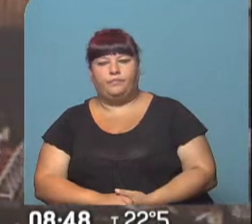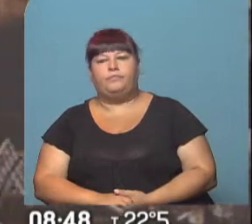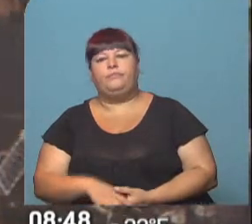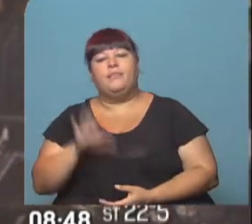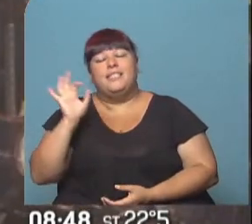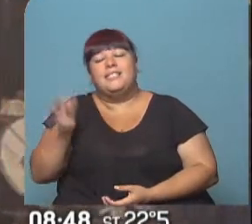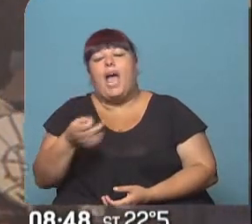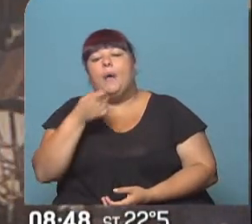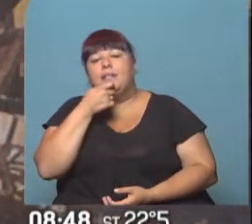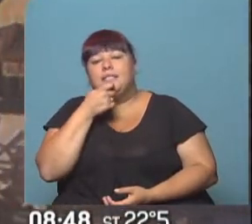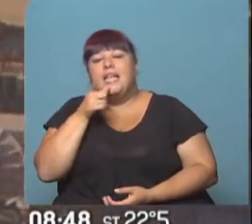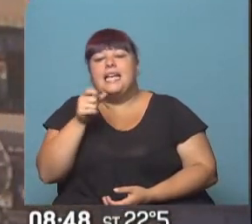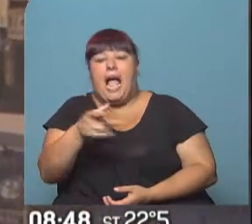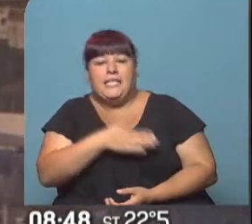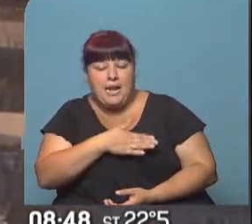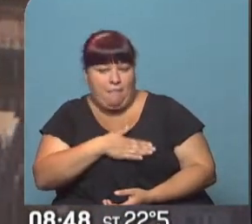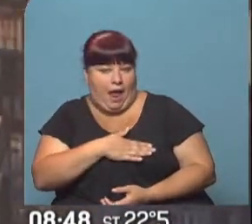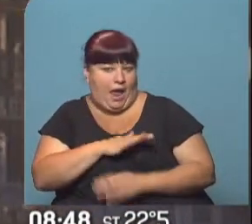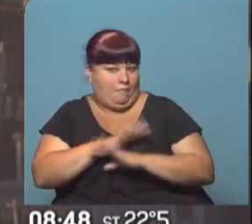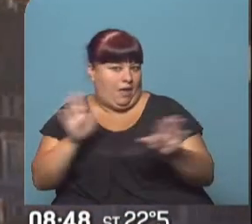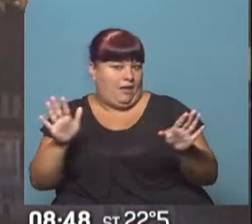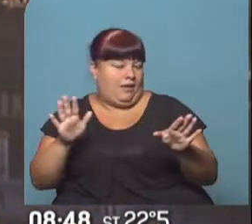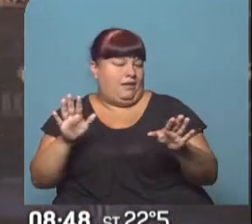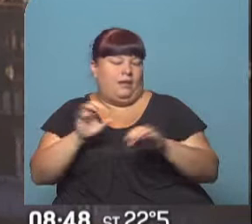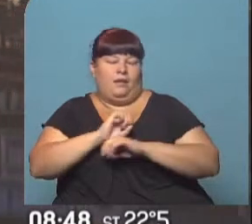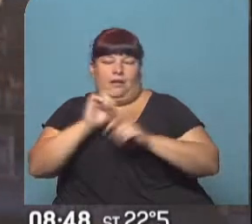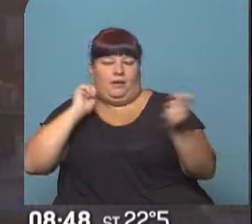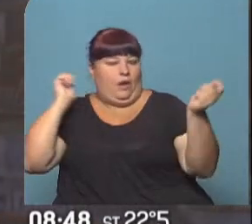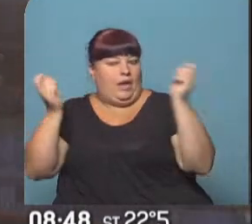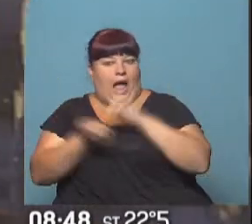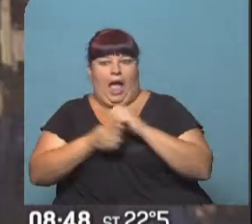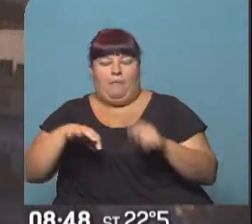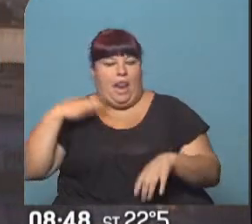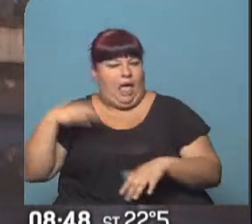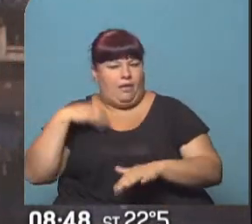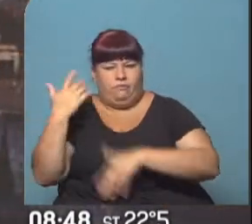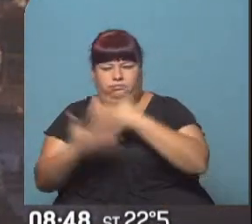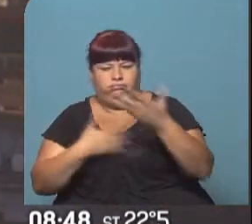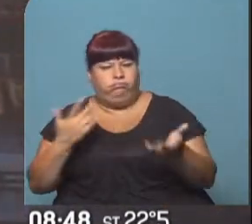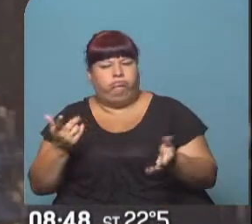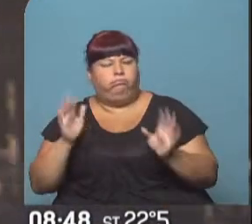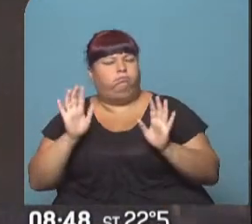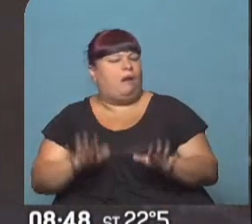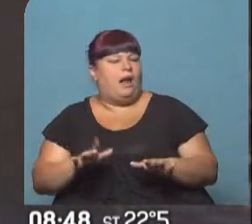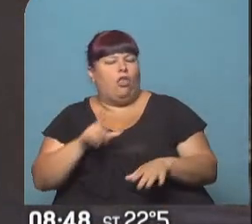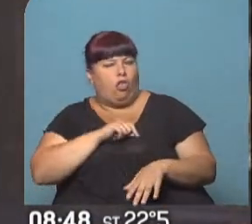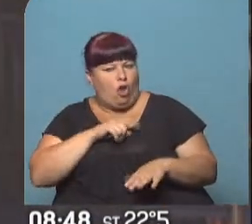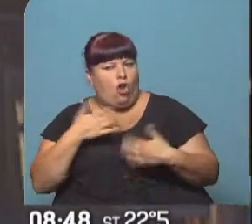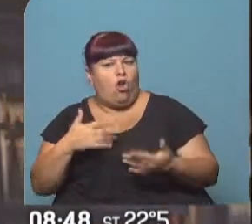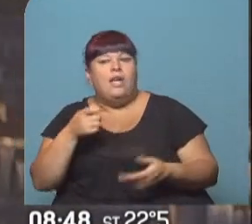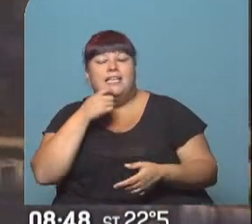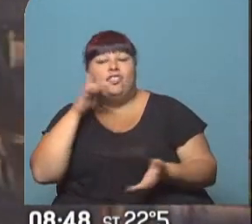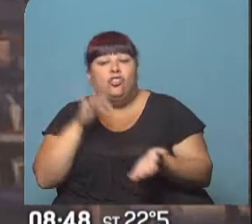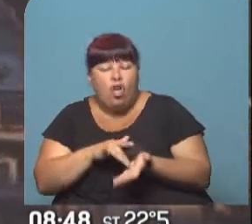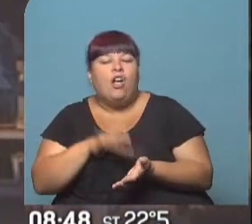Enterarte que tenés un cáncer de mama es indudablemente una revolución en tu vida, algo, es un golpe tremendo que solamente el que lo